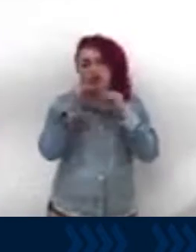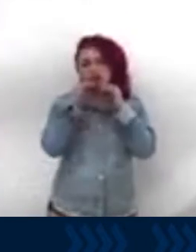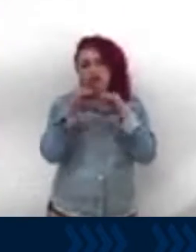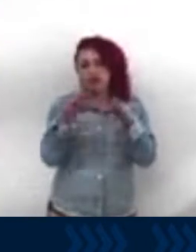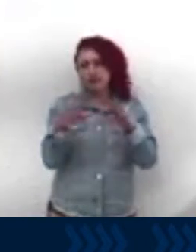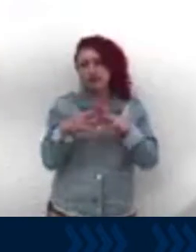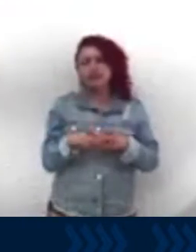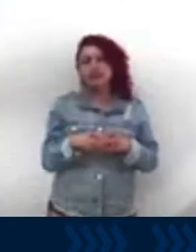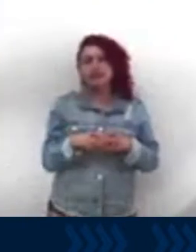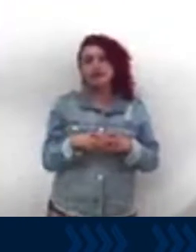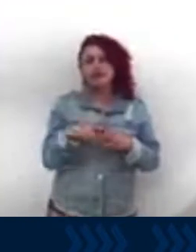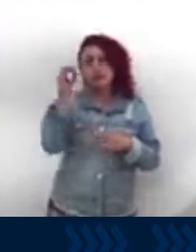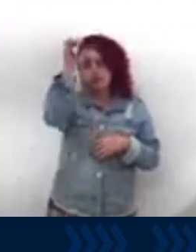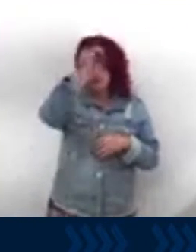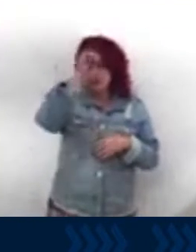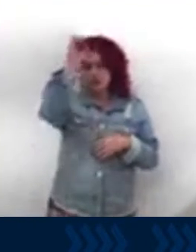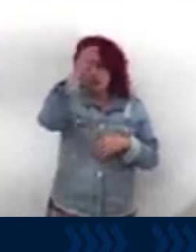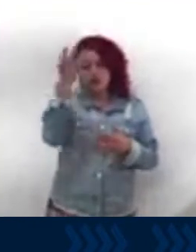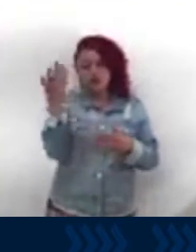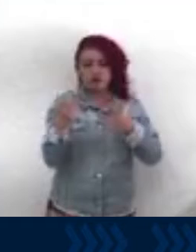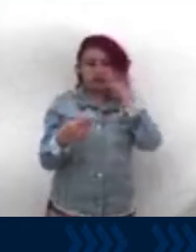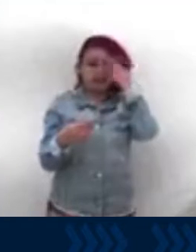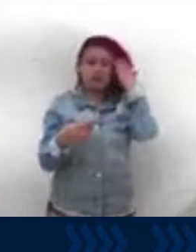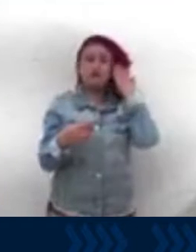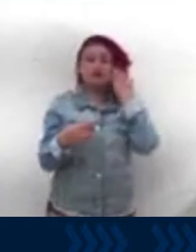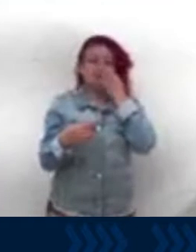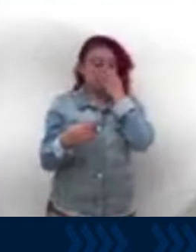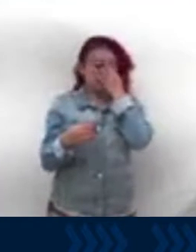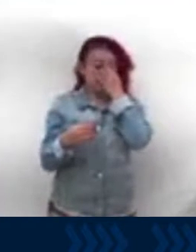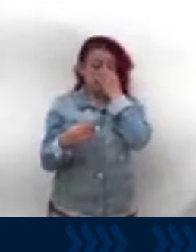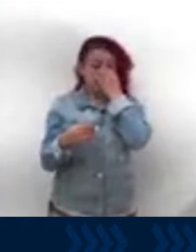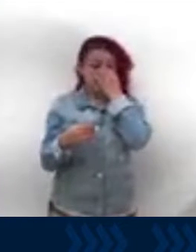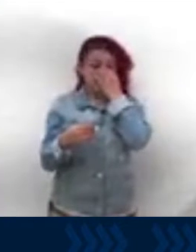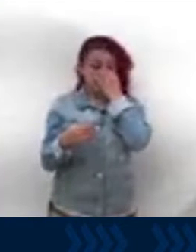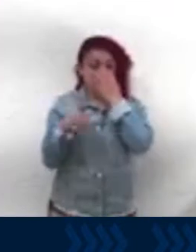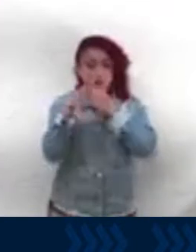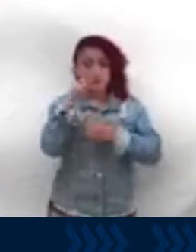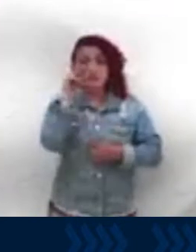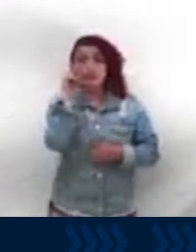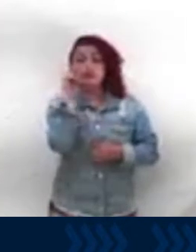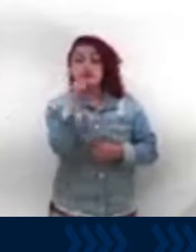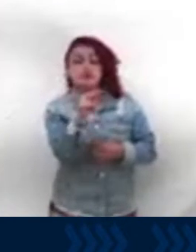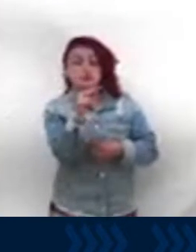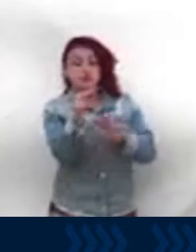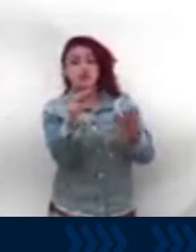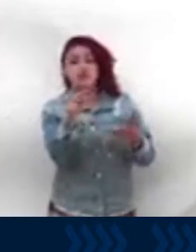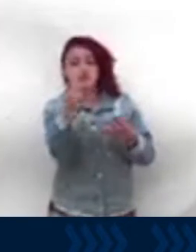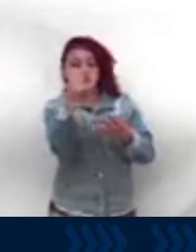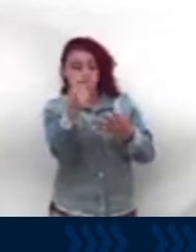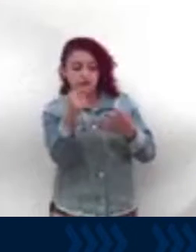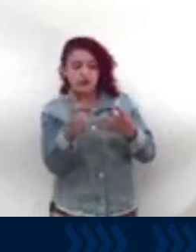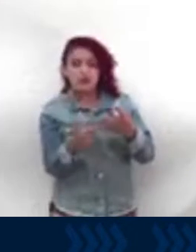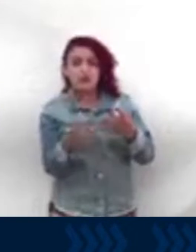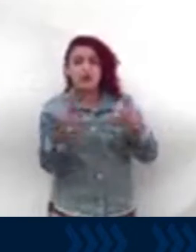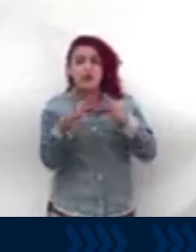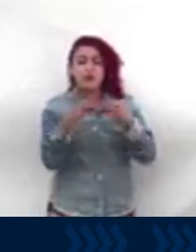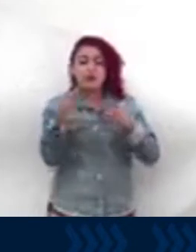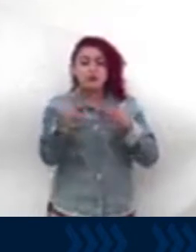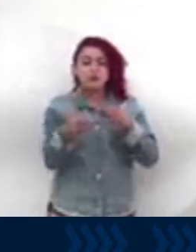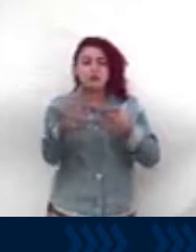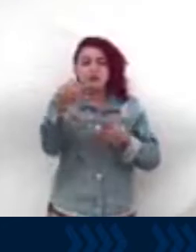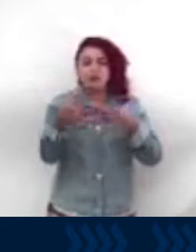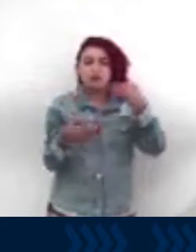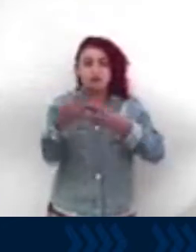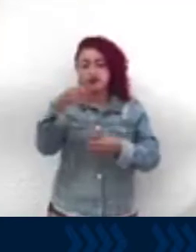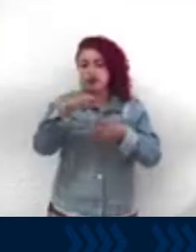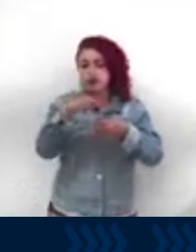emitir una opinión y entonces que se vea cristalizadas estas resoluciones del